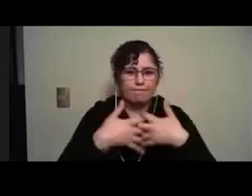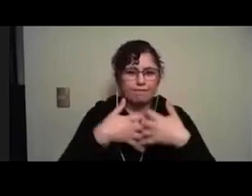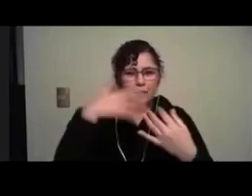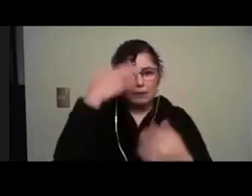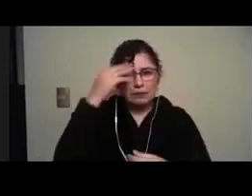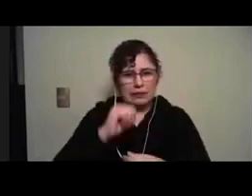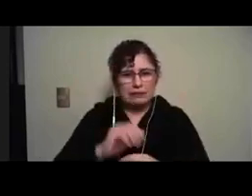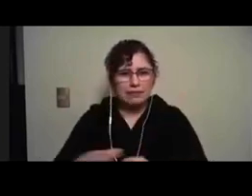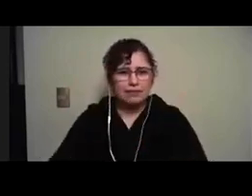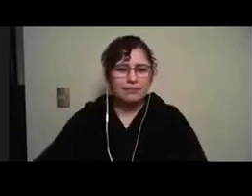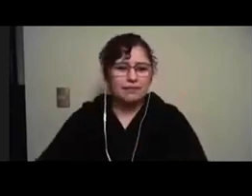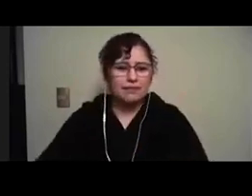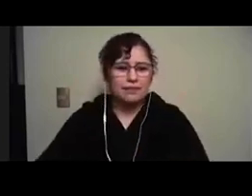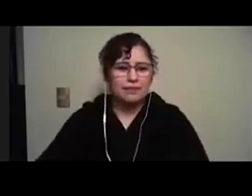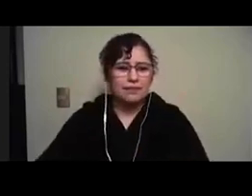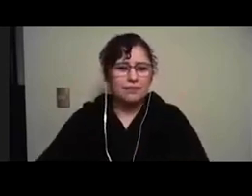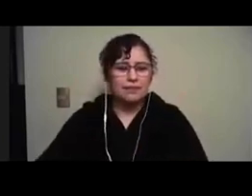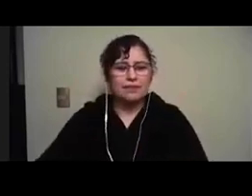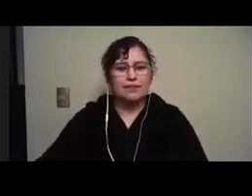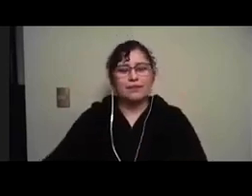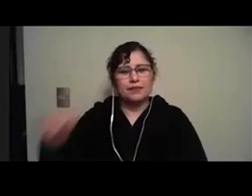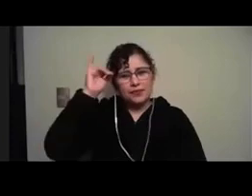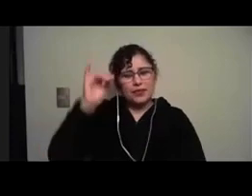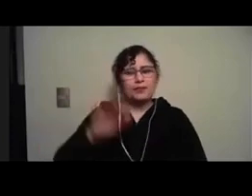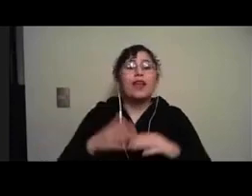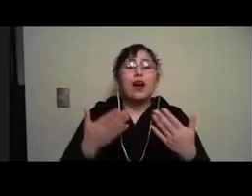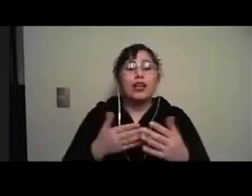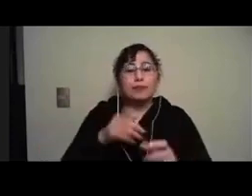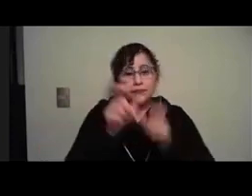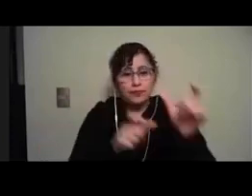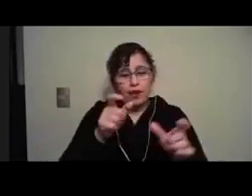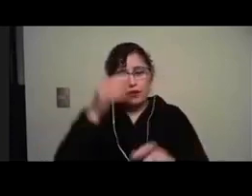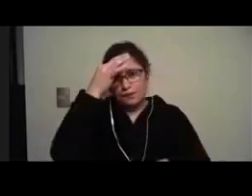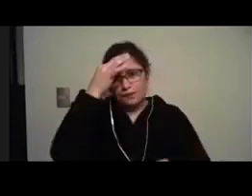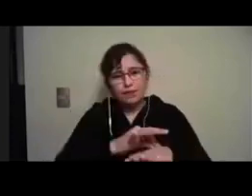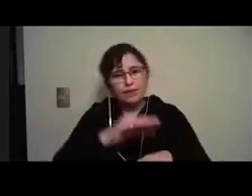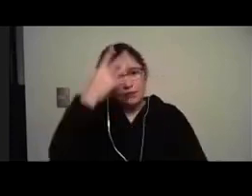el foco en la persona que tiene la patología propiamente tal, sino que además